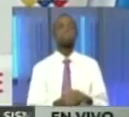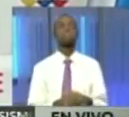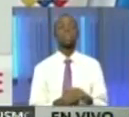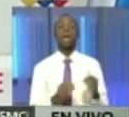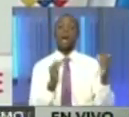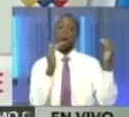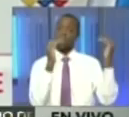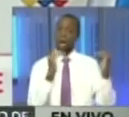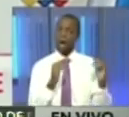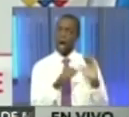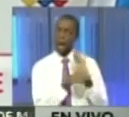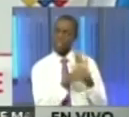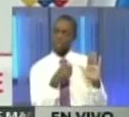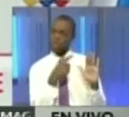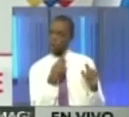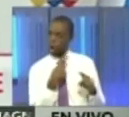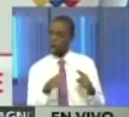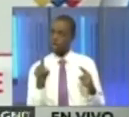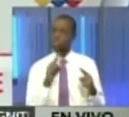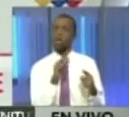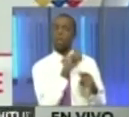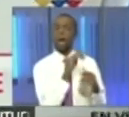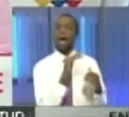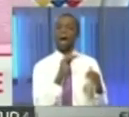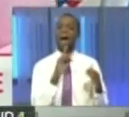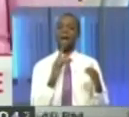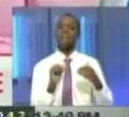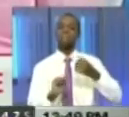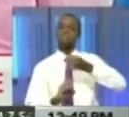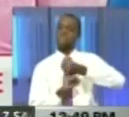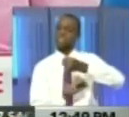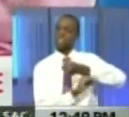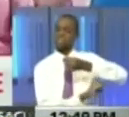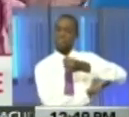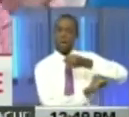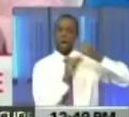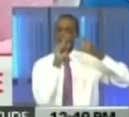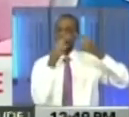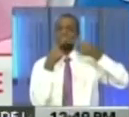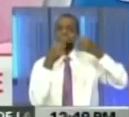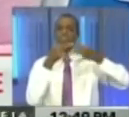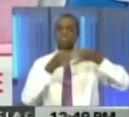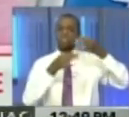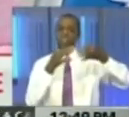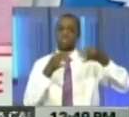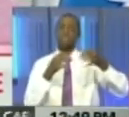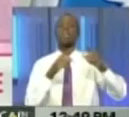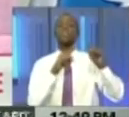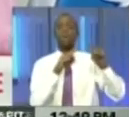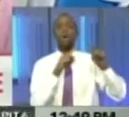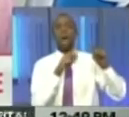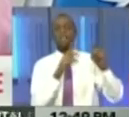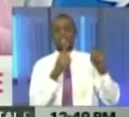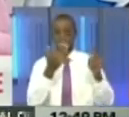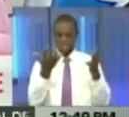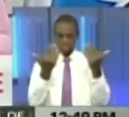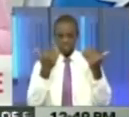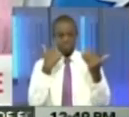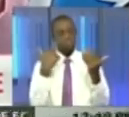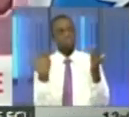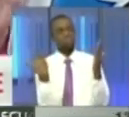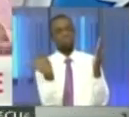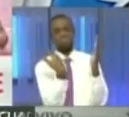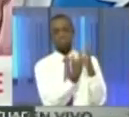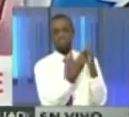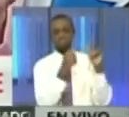donde se establecen los principios, nos llama mucho la atención y quiero llamar la atención sobre esto, donde se